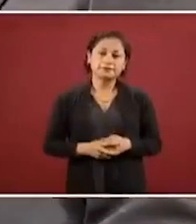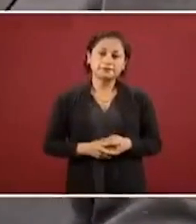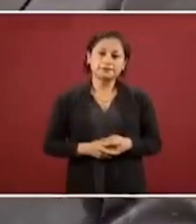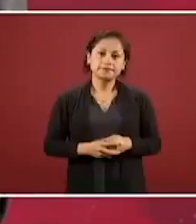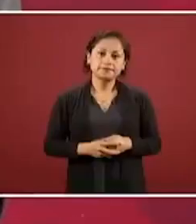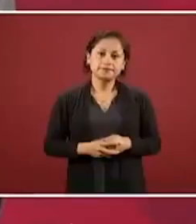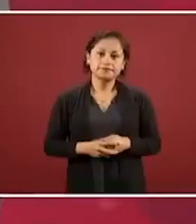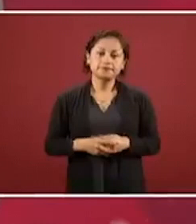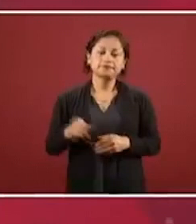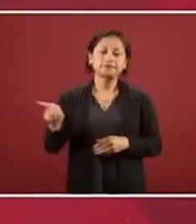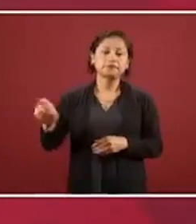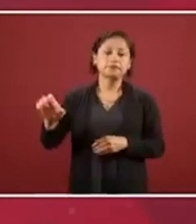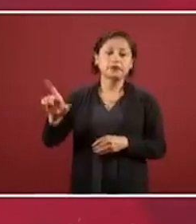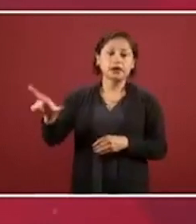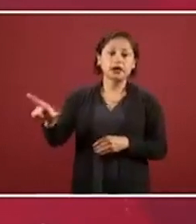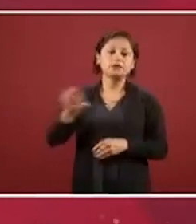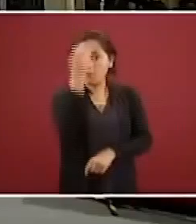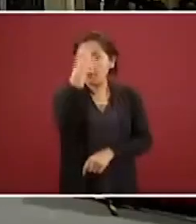perdone.